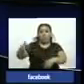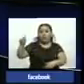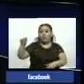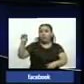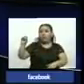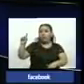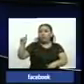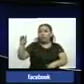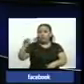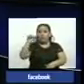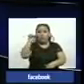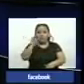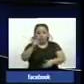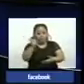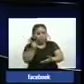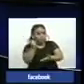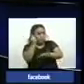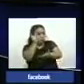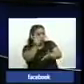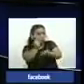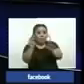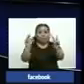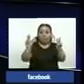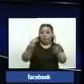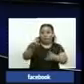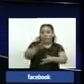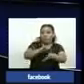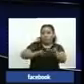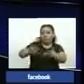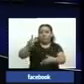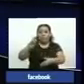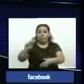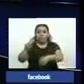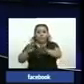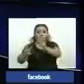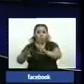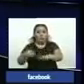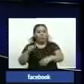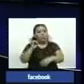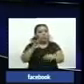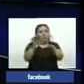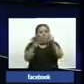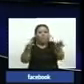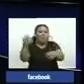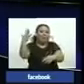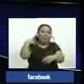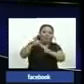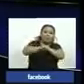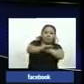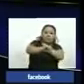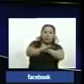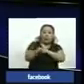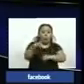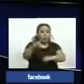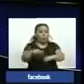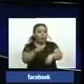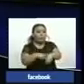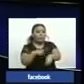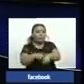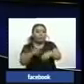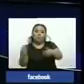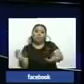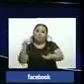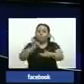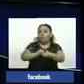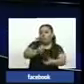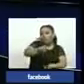reconocimiento Heraldo Ambiental 2019 gracias a su campaña Estoy a Tiempo, que desarrolló este año en conjunto con medios de